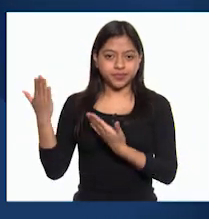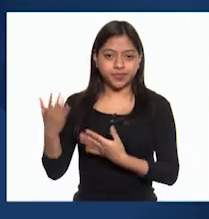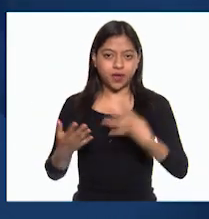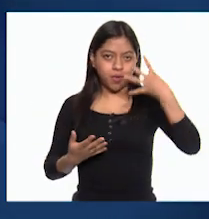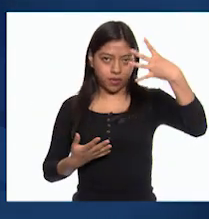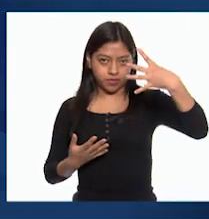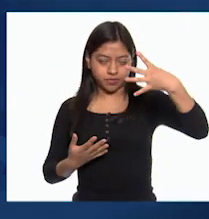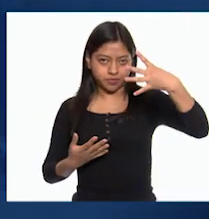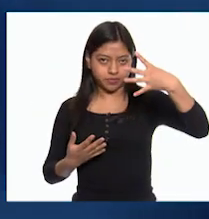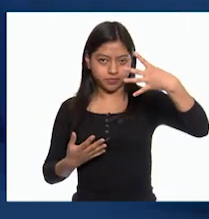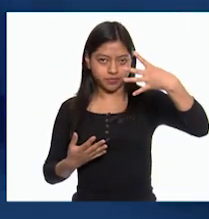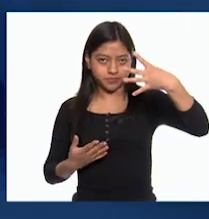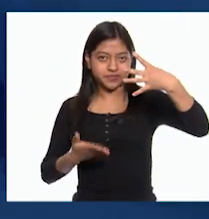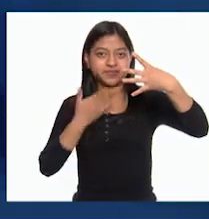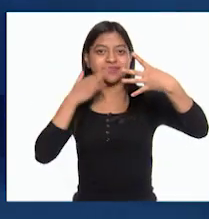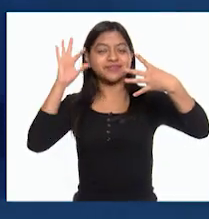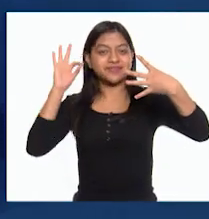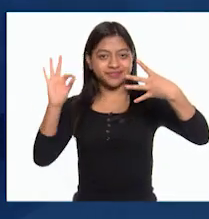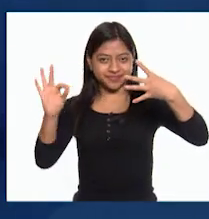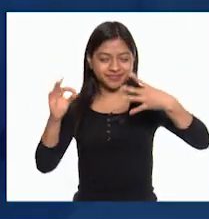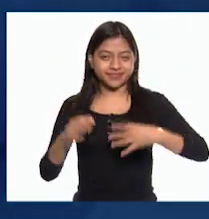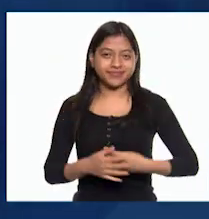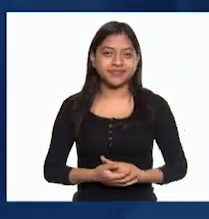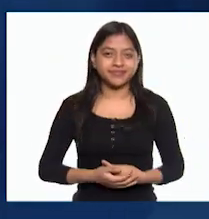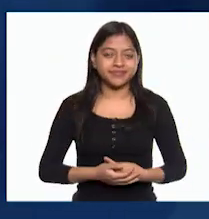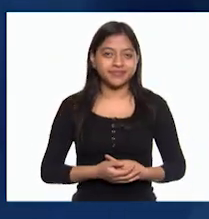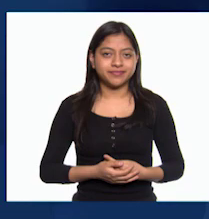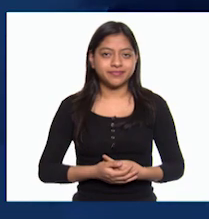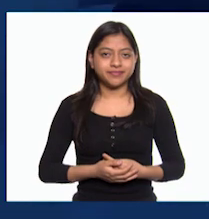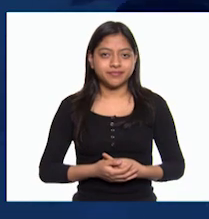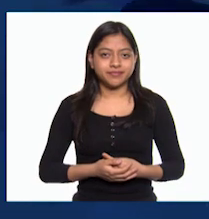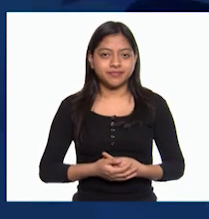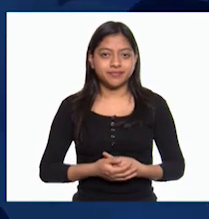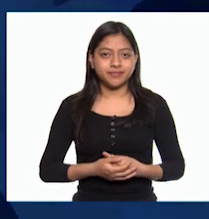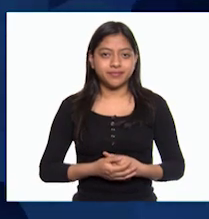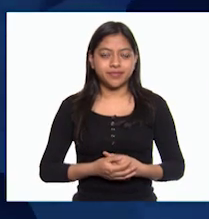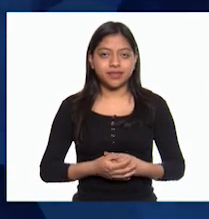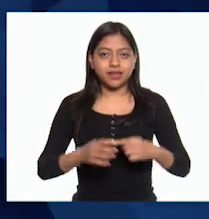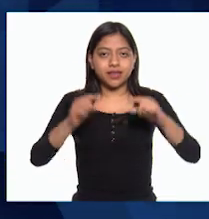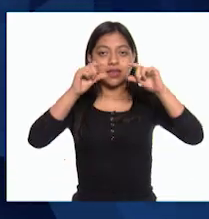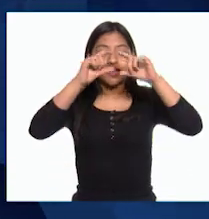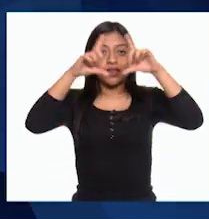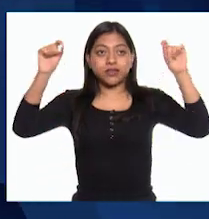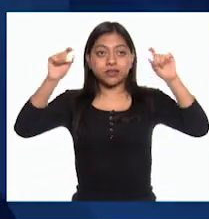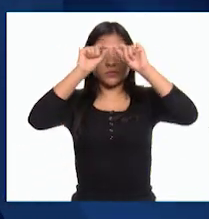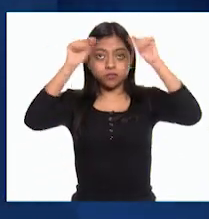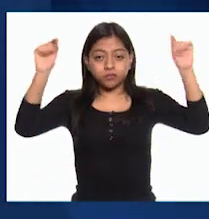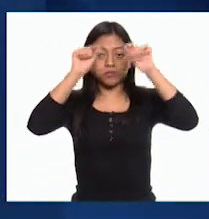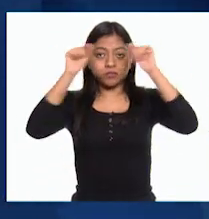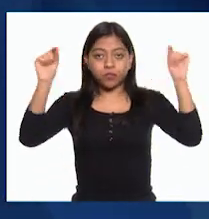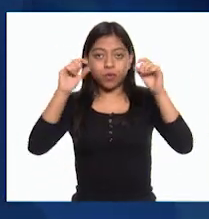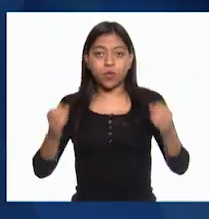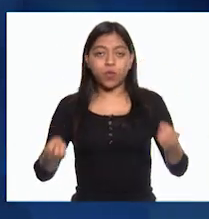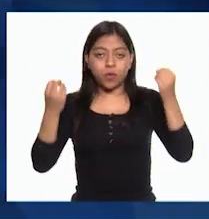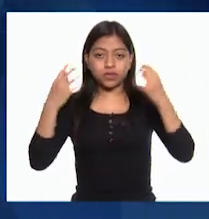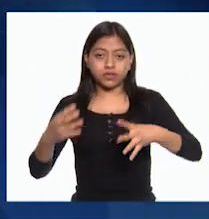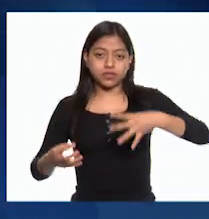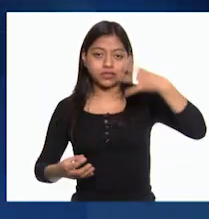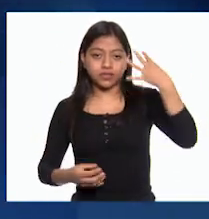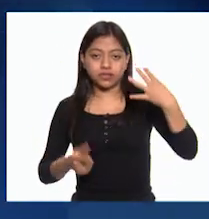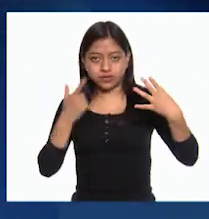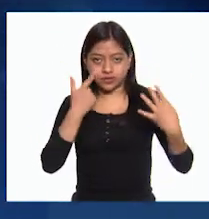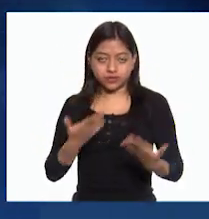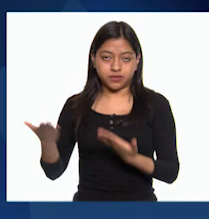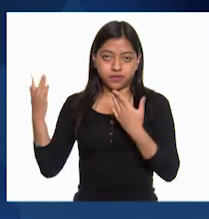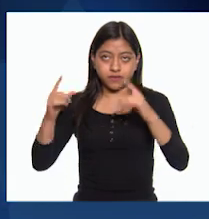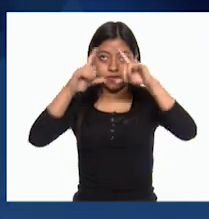4, Gaby. Muy bien, perfecto. ¿Y cuántos versos tiene? 14 en total. Las